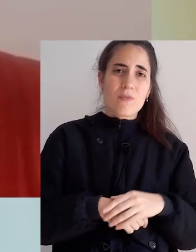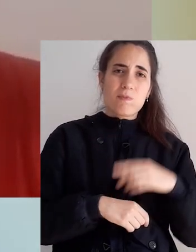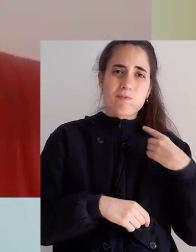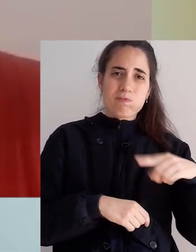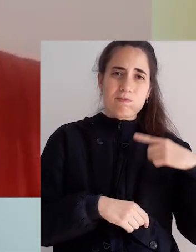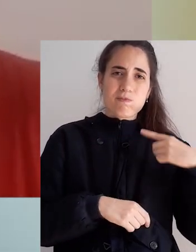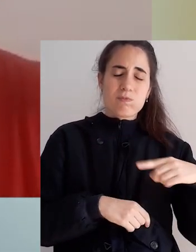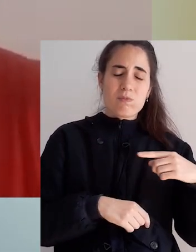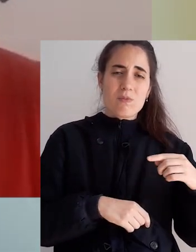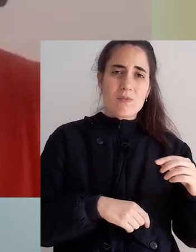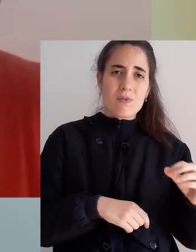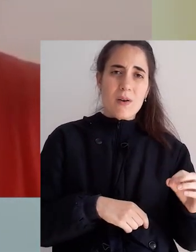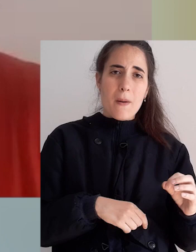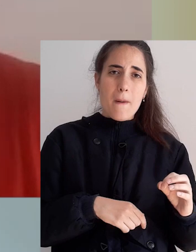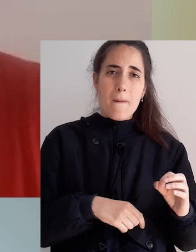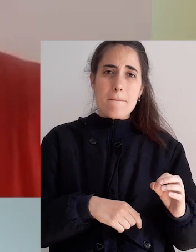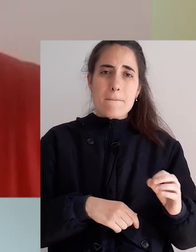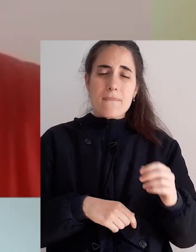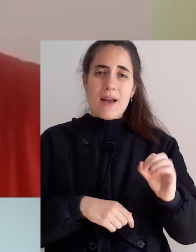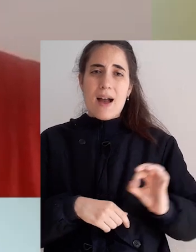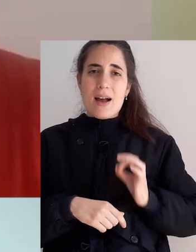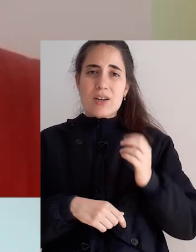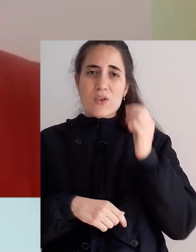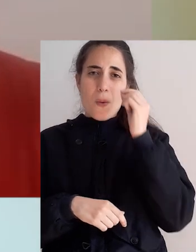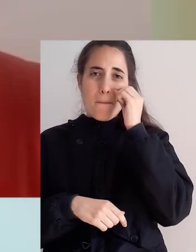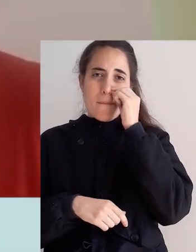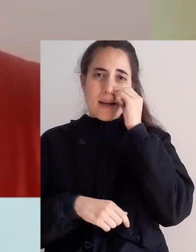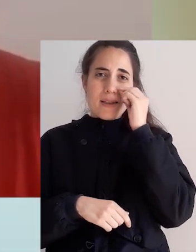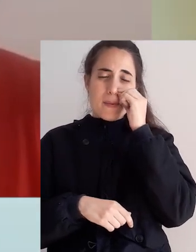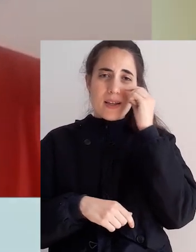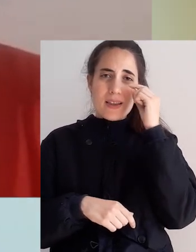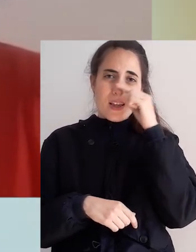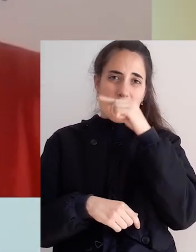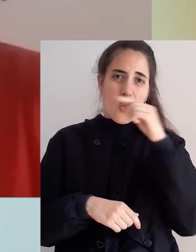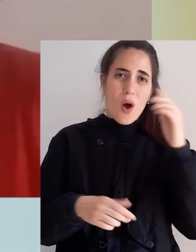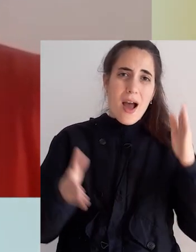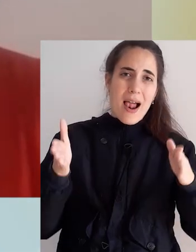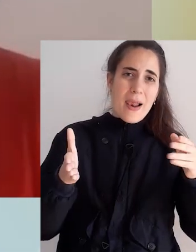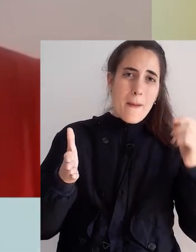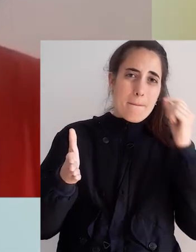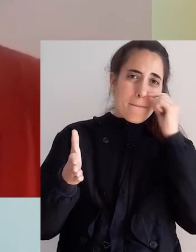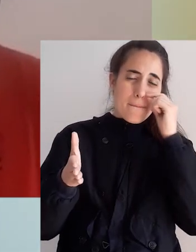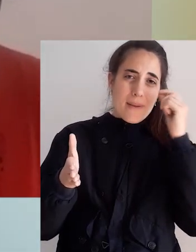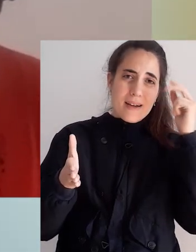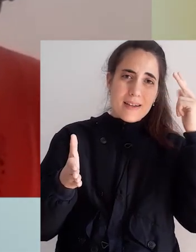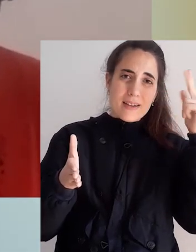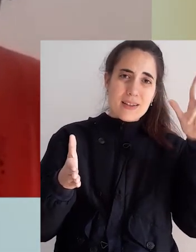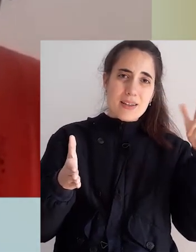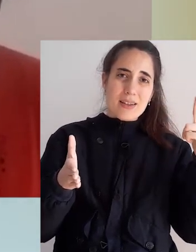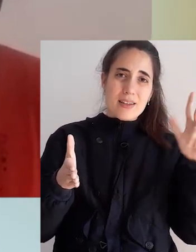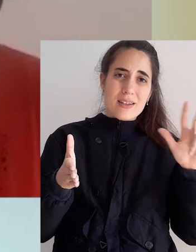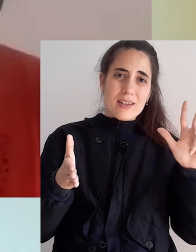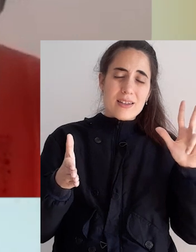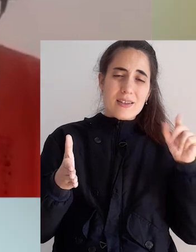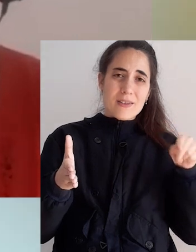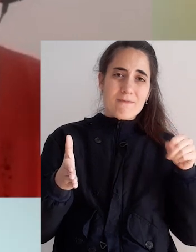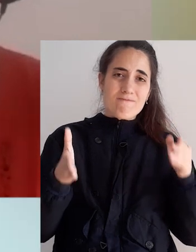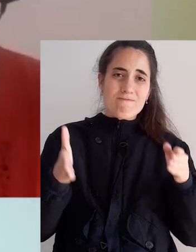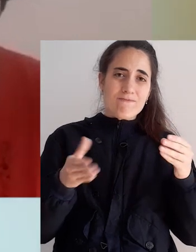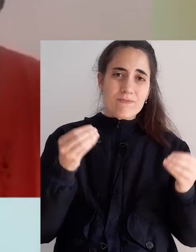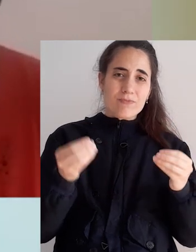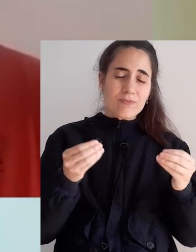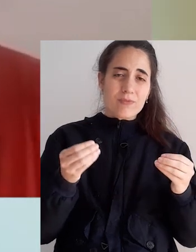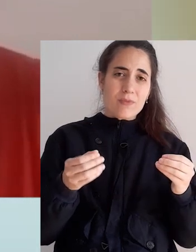que niñas, niños, adolescentes y mujeres. La verdad, pero a ver, en el caso de